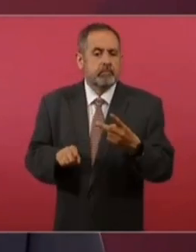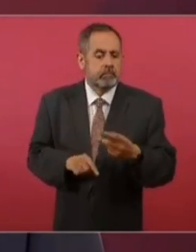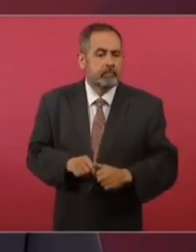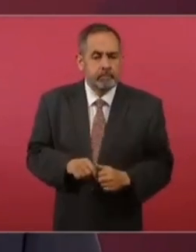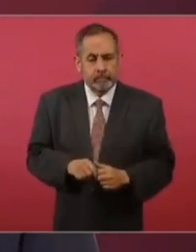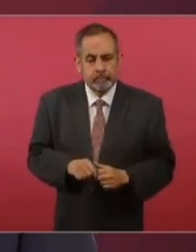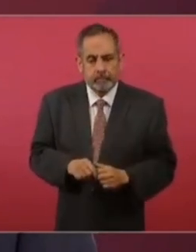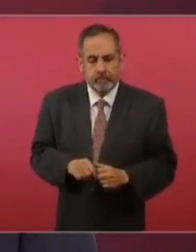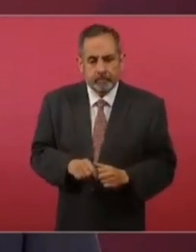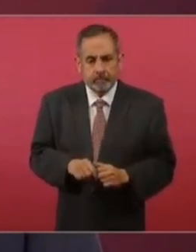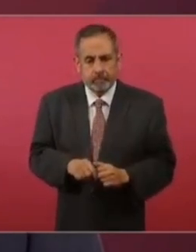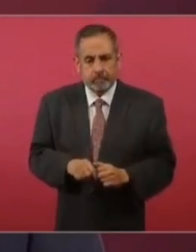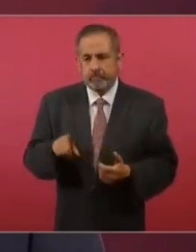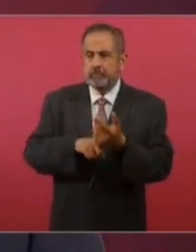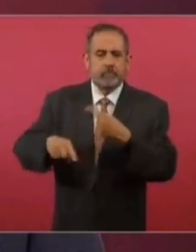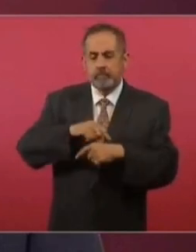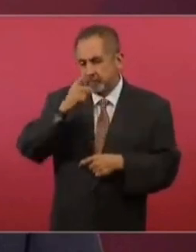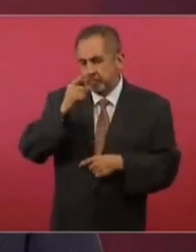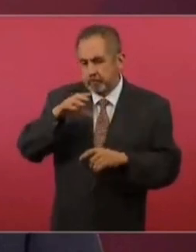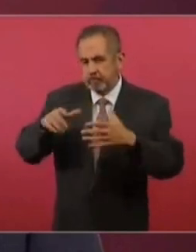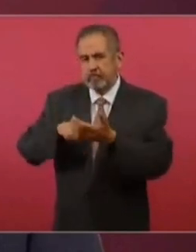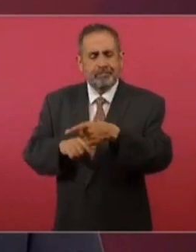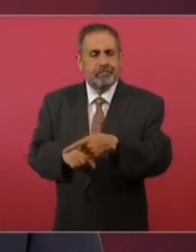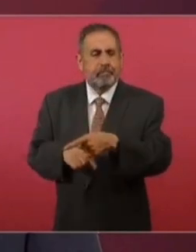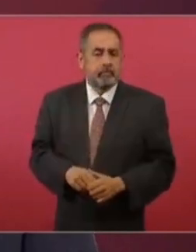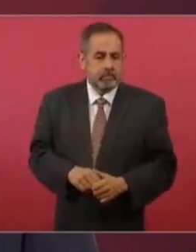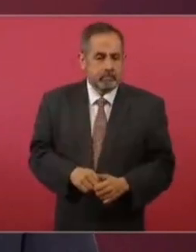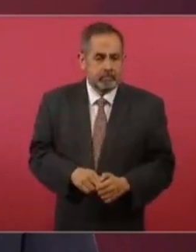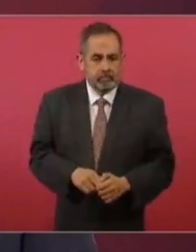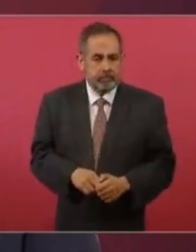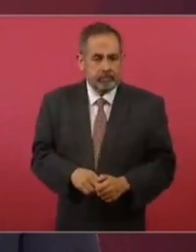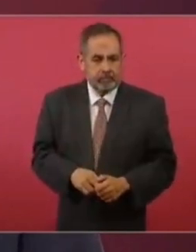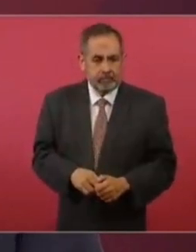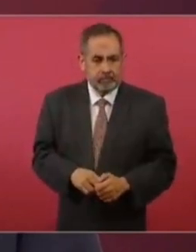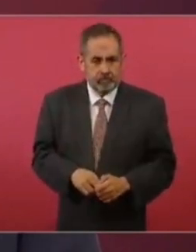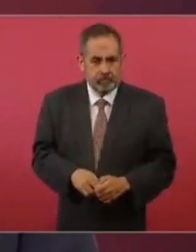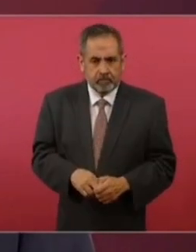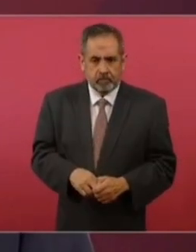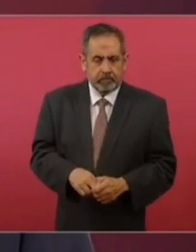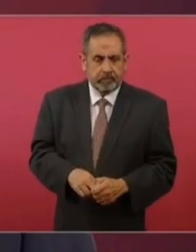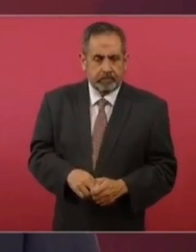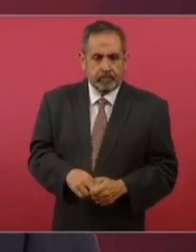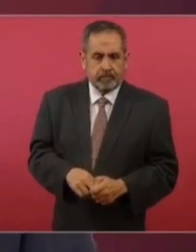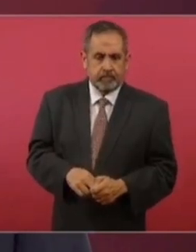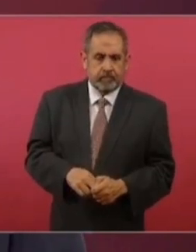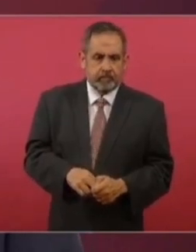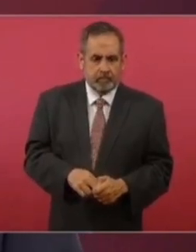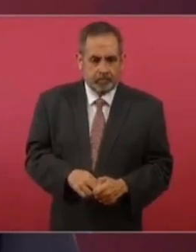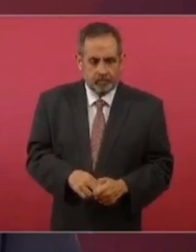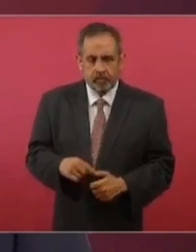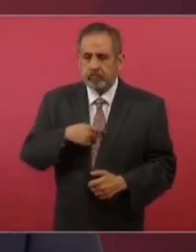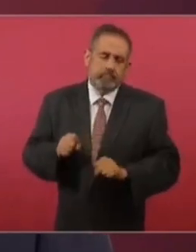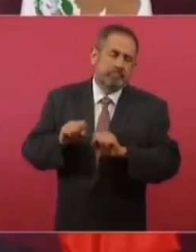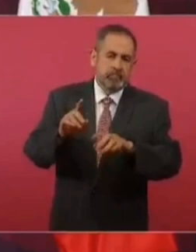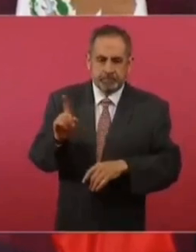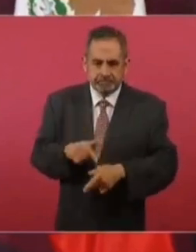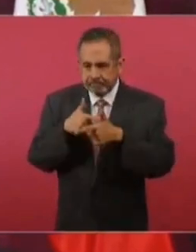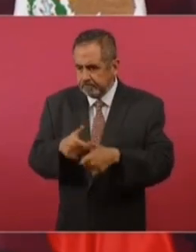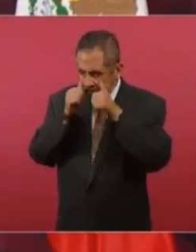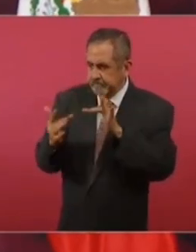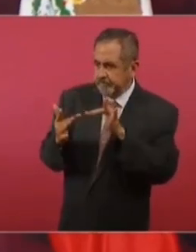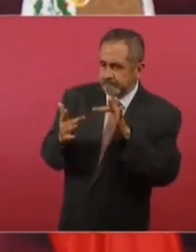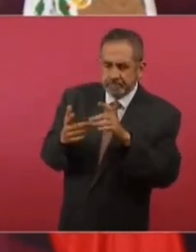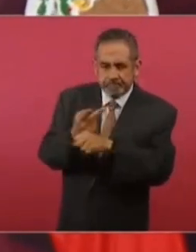con las policías del Estado. Y no hemos dejado de atender el